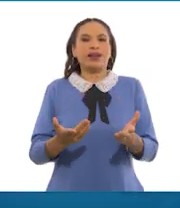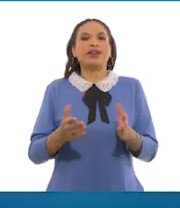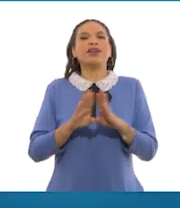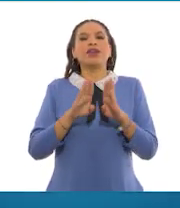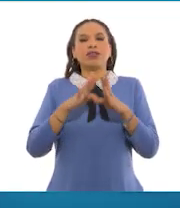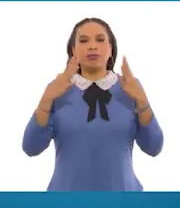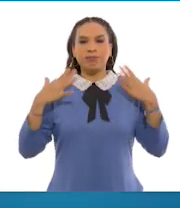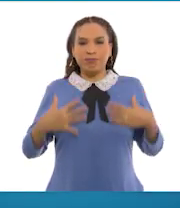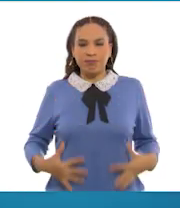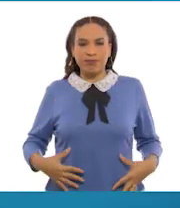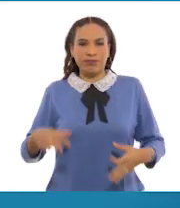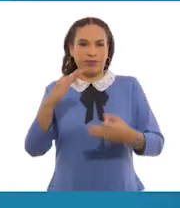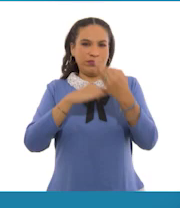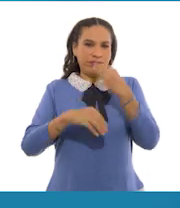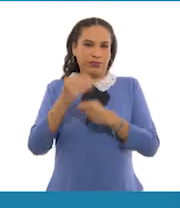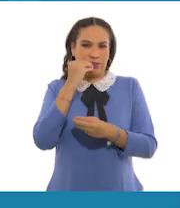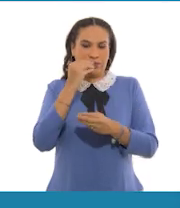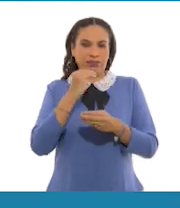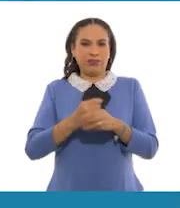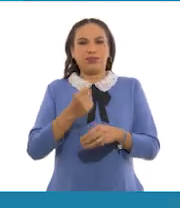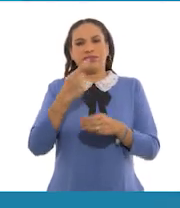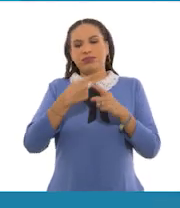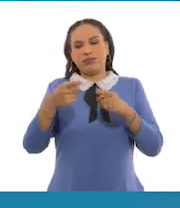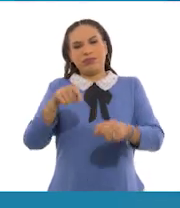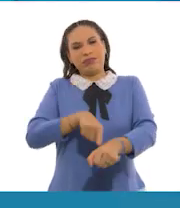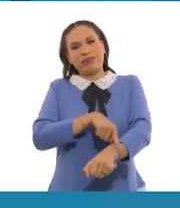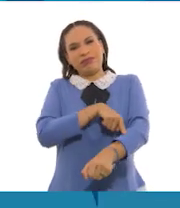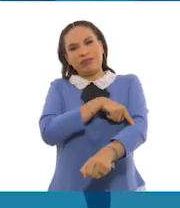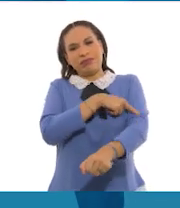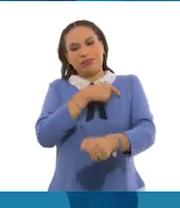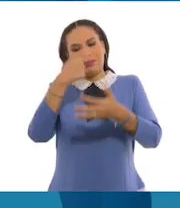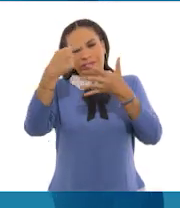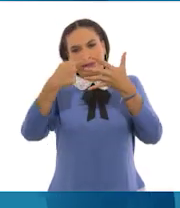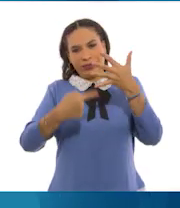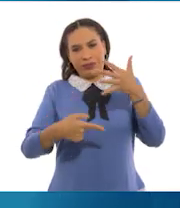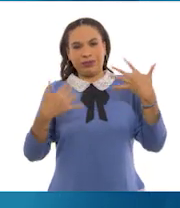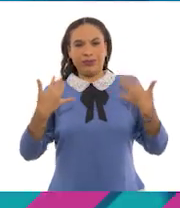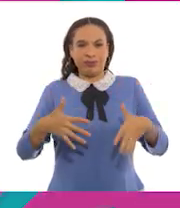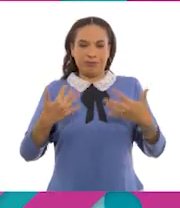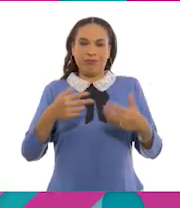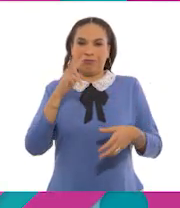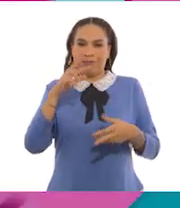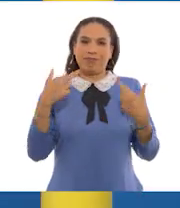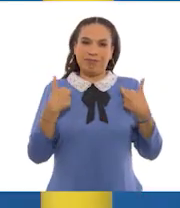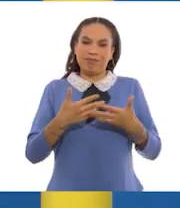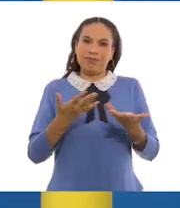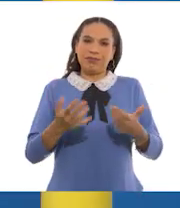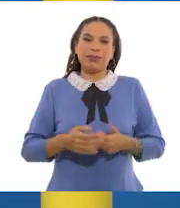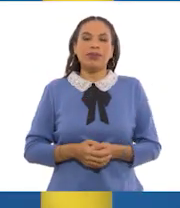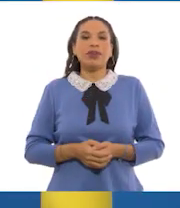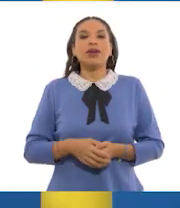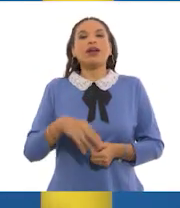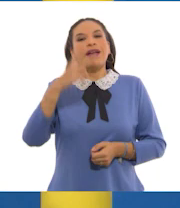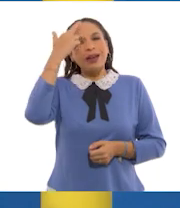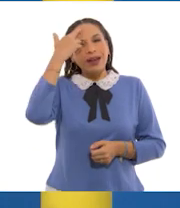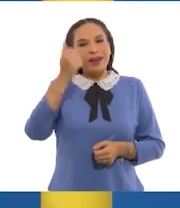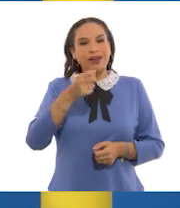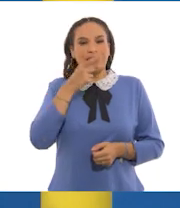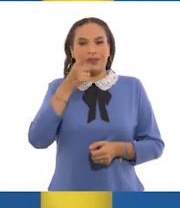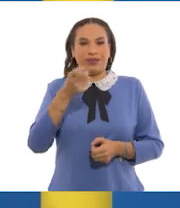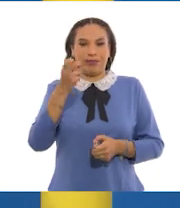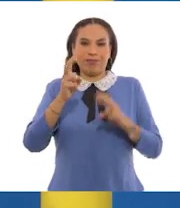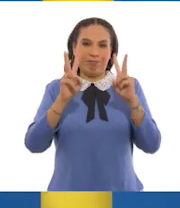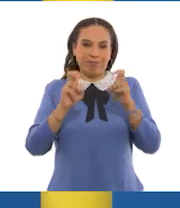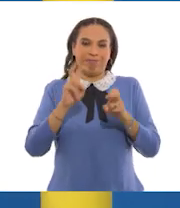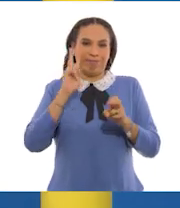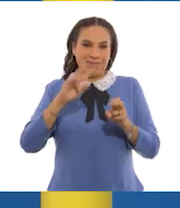forma de vestir, lo que comemos y una larga lista. Uy, vaya maestra. Bueno, con razón decía que era un